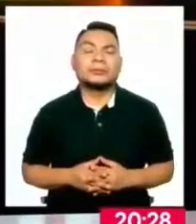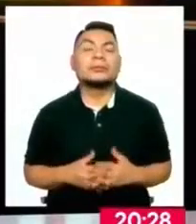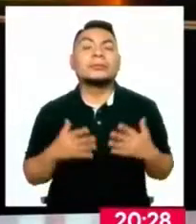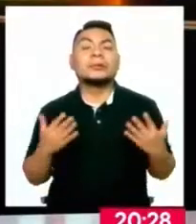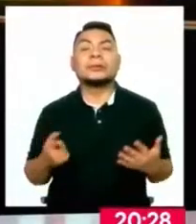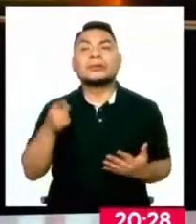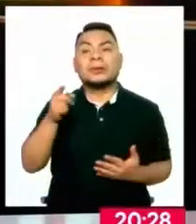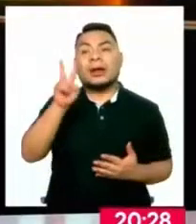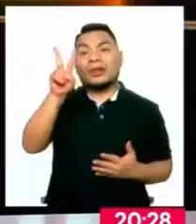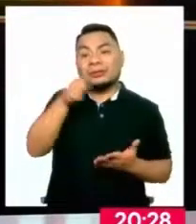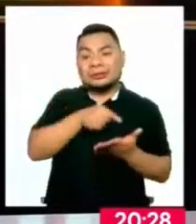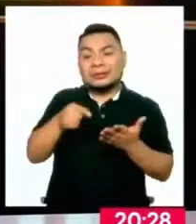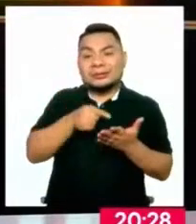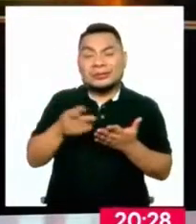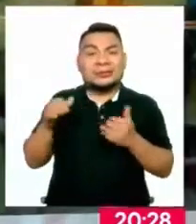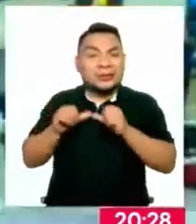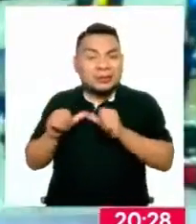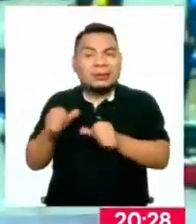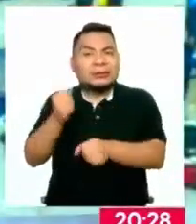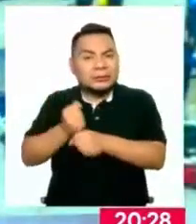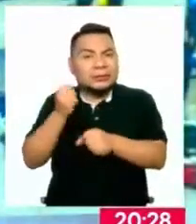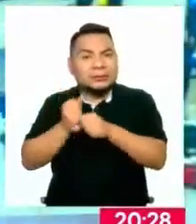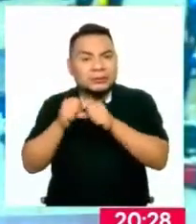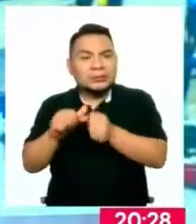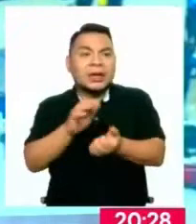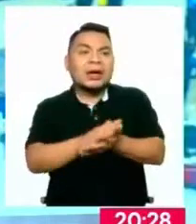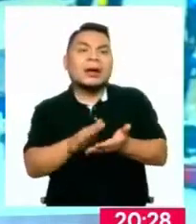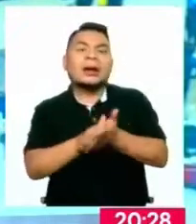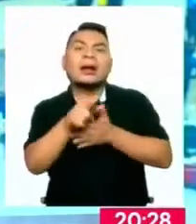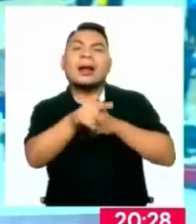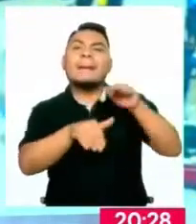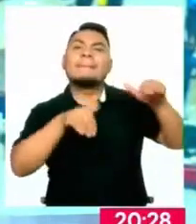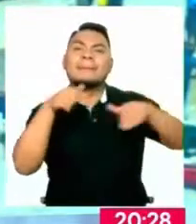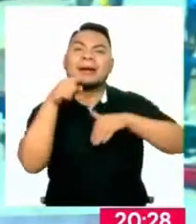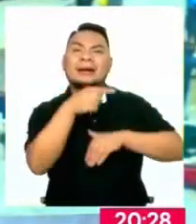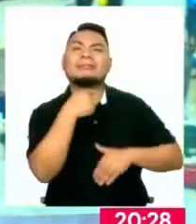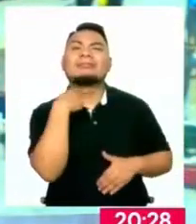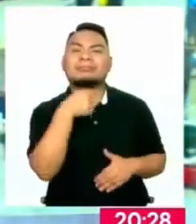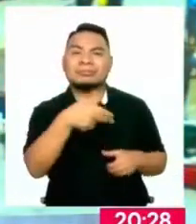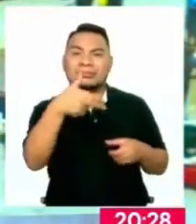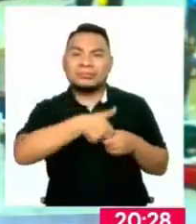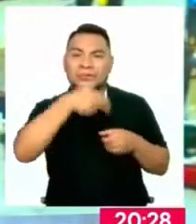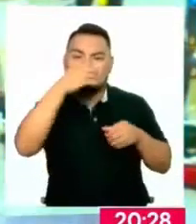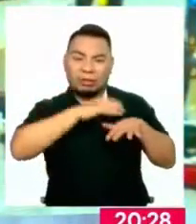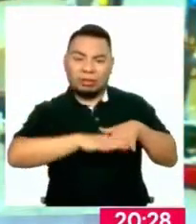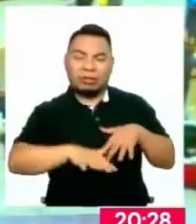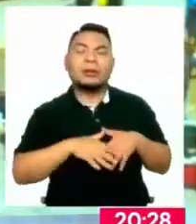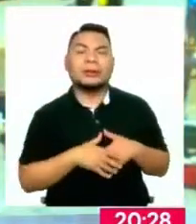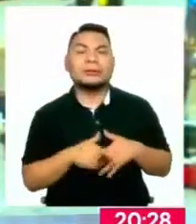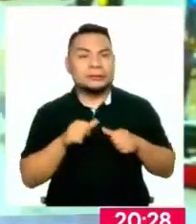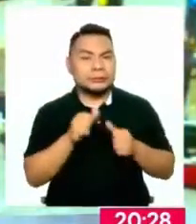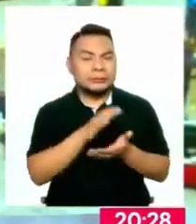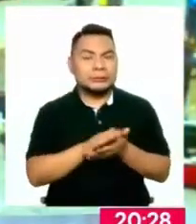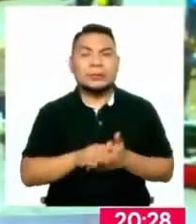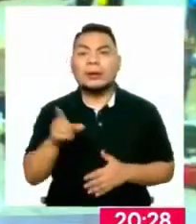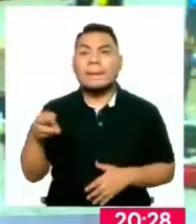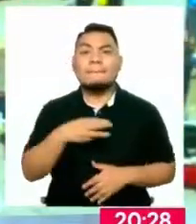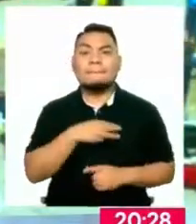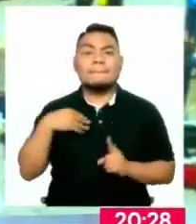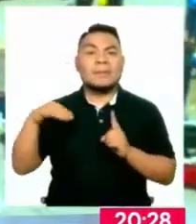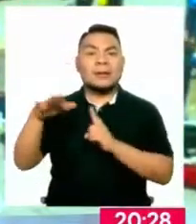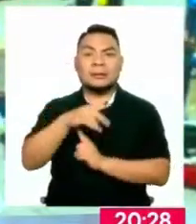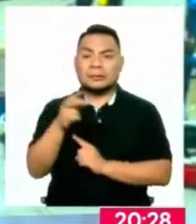Y después de dos semanas continúan los trabajos de limpieza en las playas afectadas por el derrame de petróleo. El ministro del Ambiente, Rubén